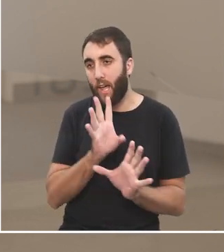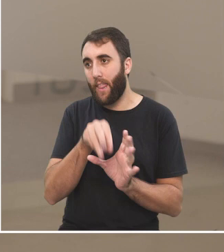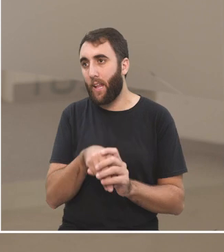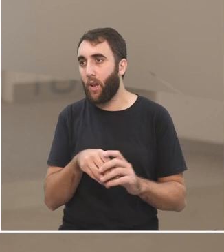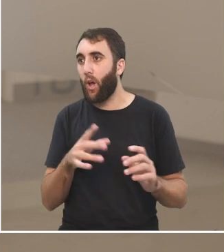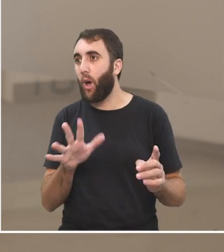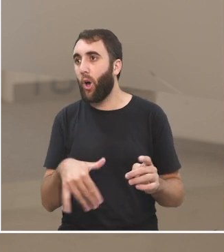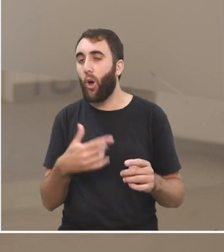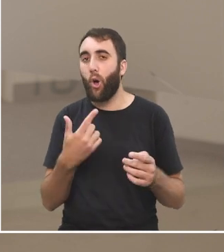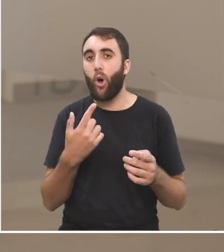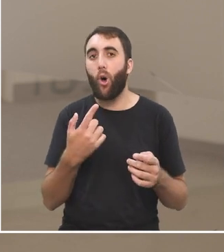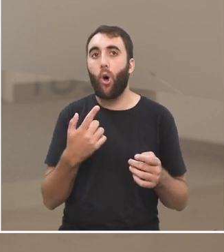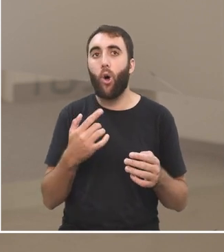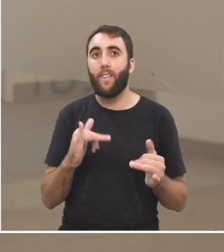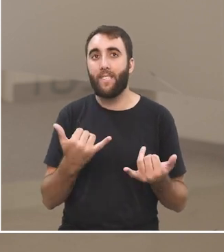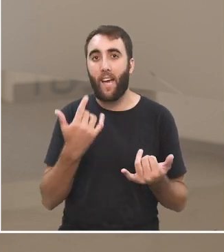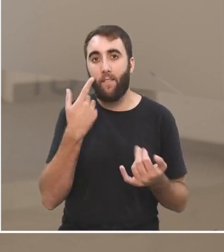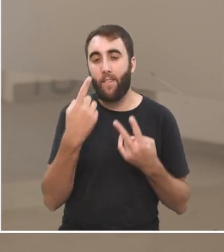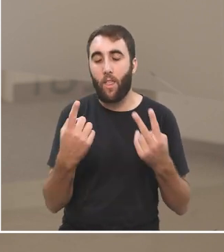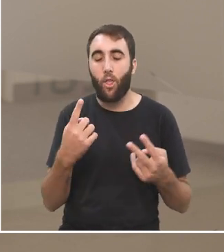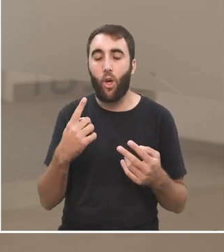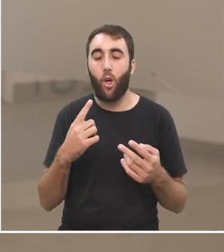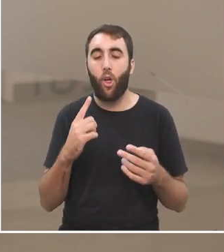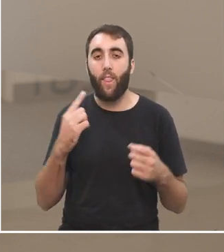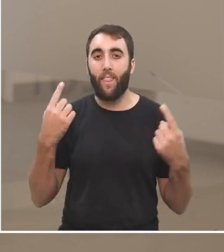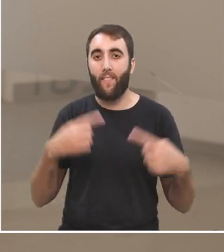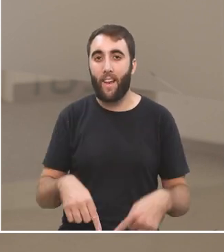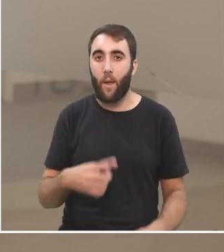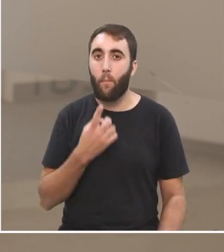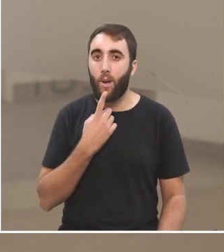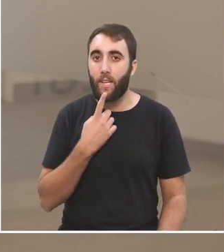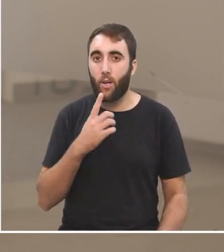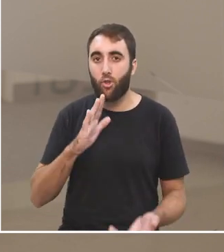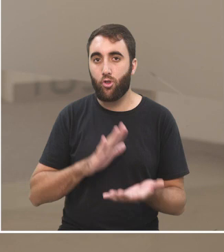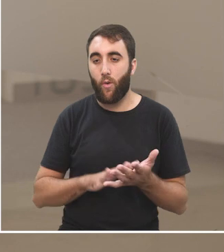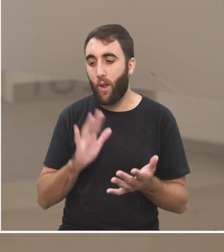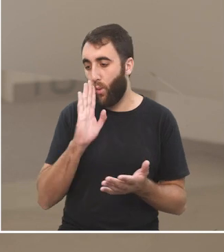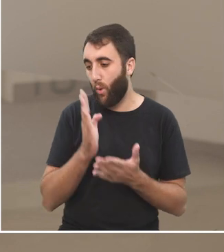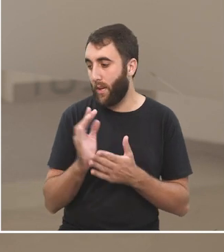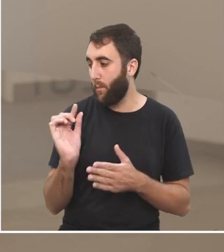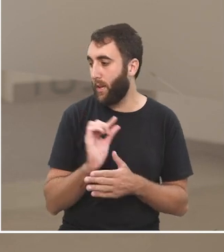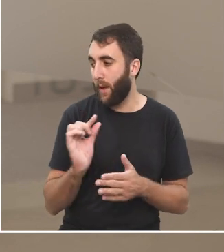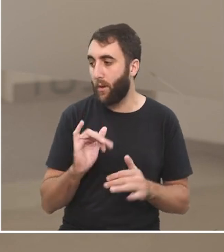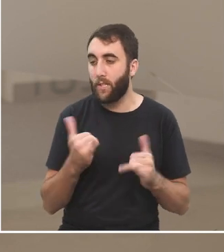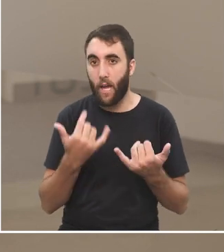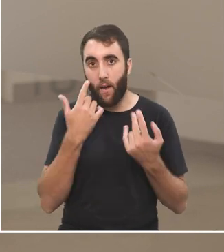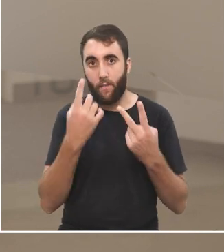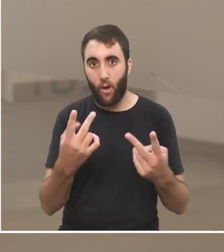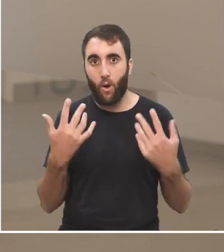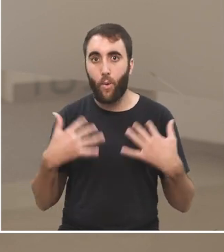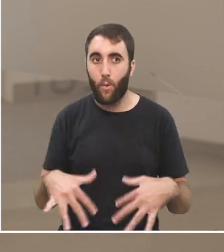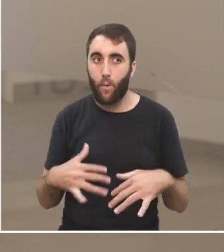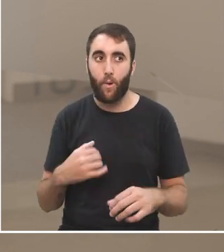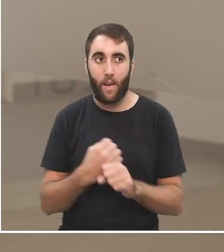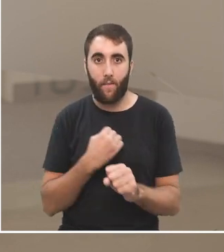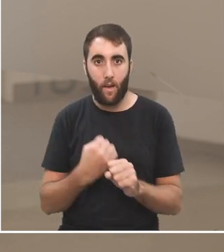de lo que terminó siendo el debate político del último tiempo tiene una influencia muy fuerte